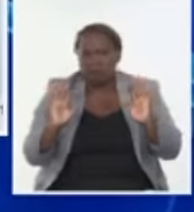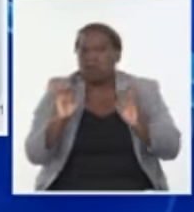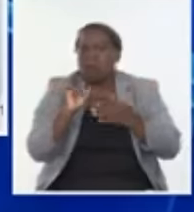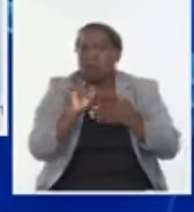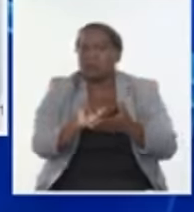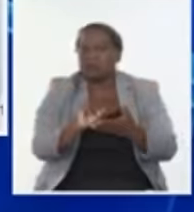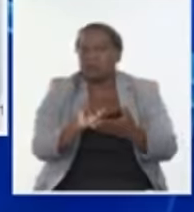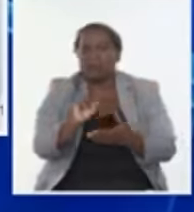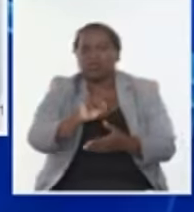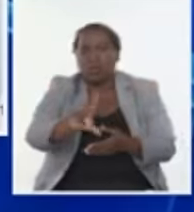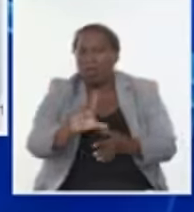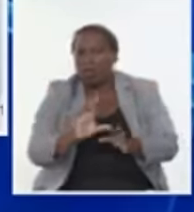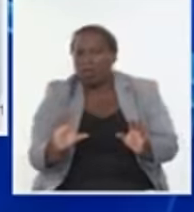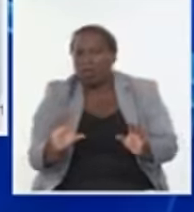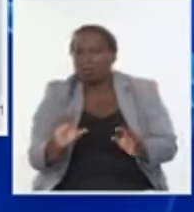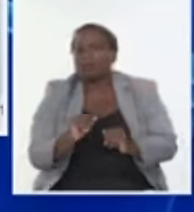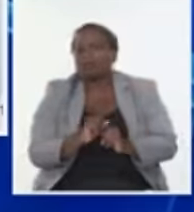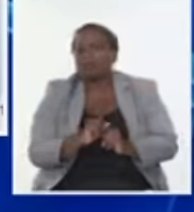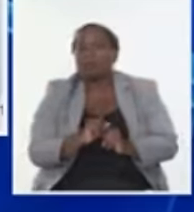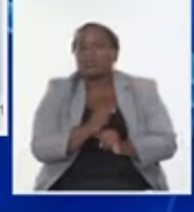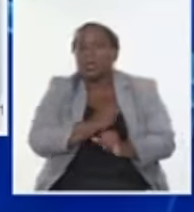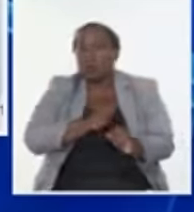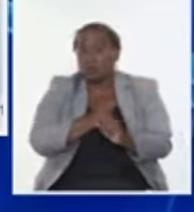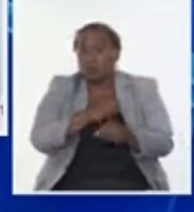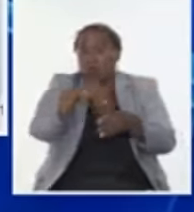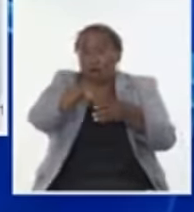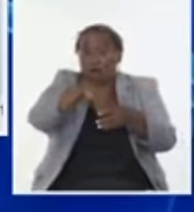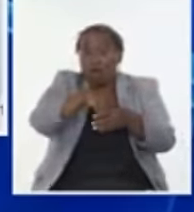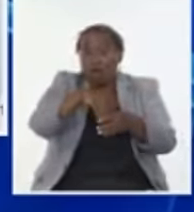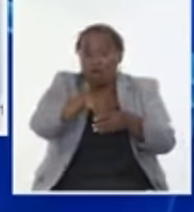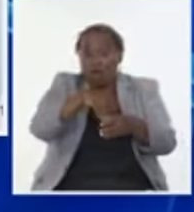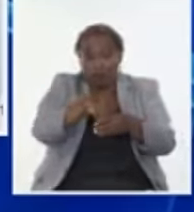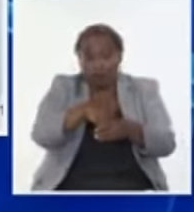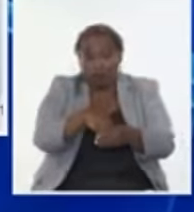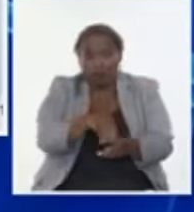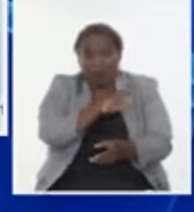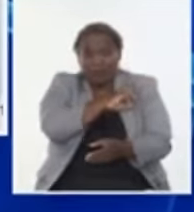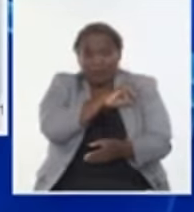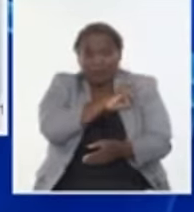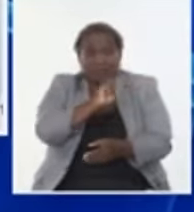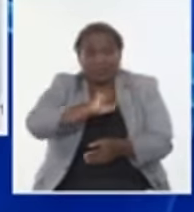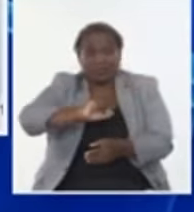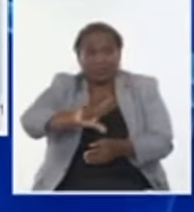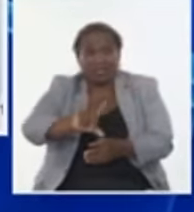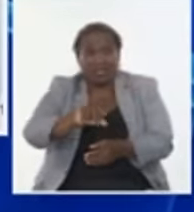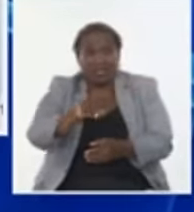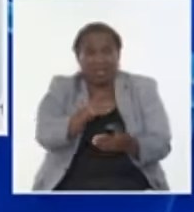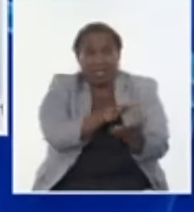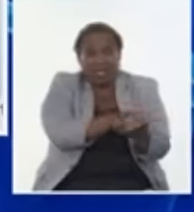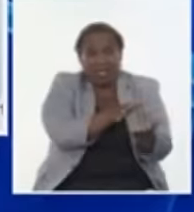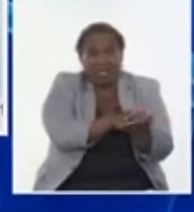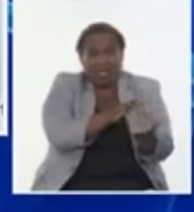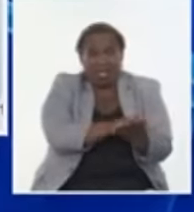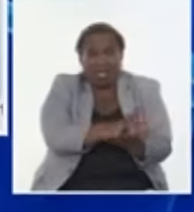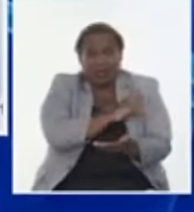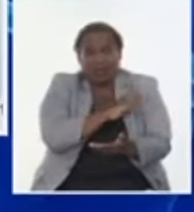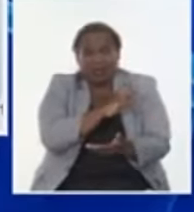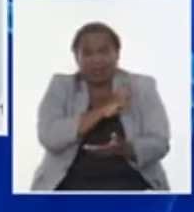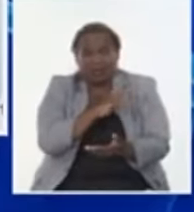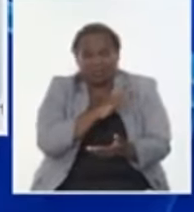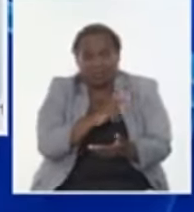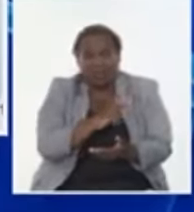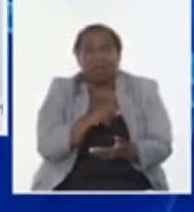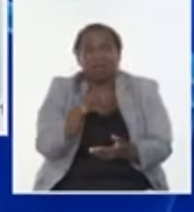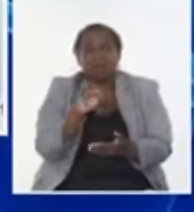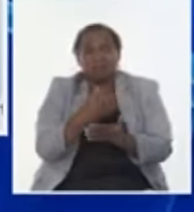Se establece que uno de los usos del Fondo de Responsabilidad Social de las Reservas Voluntarias de las Entidades